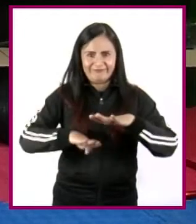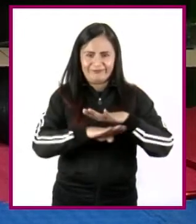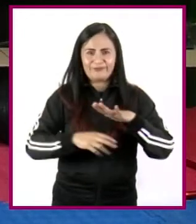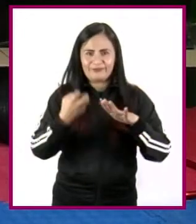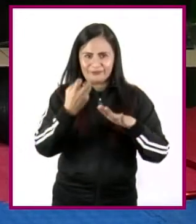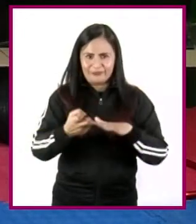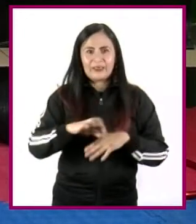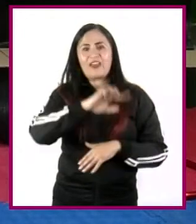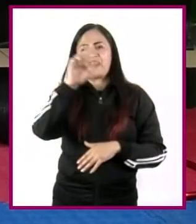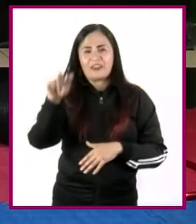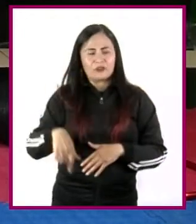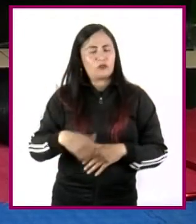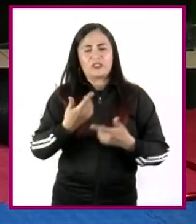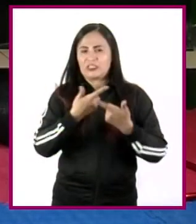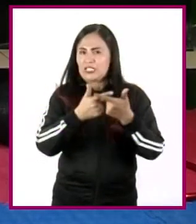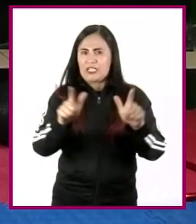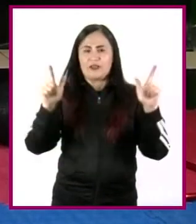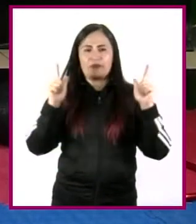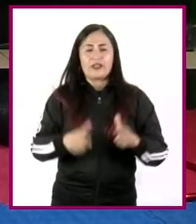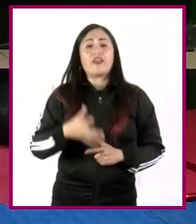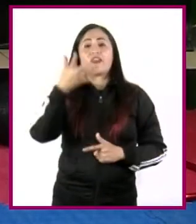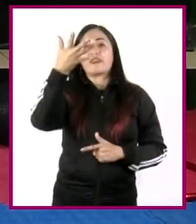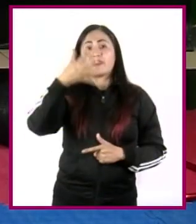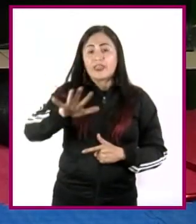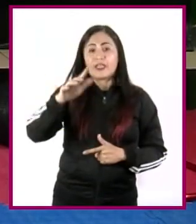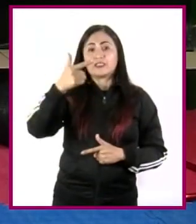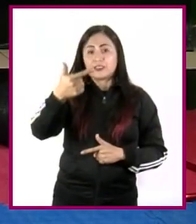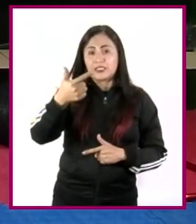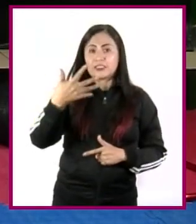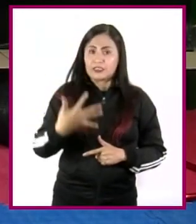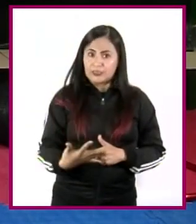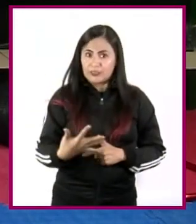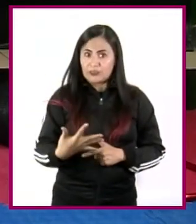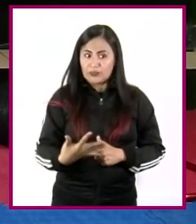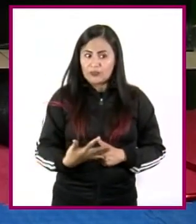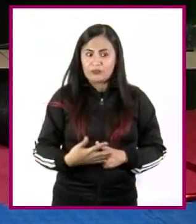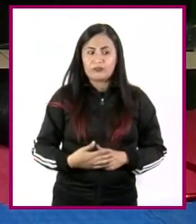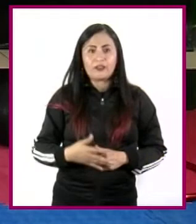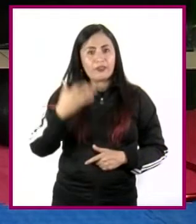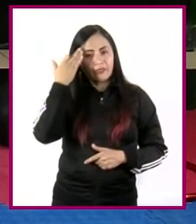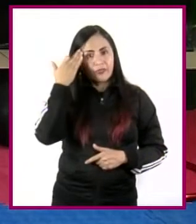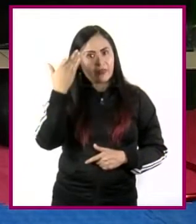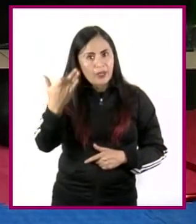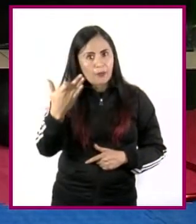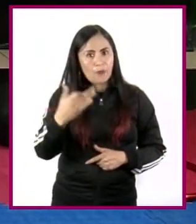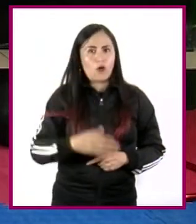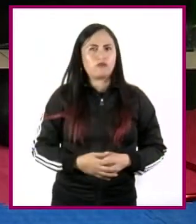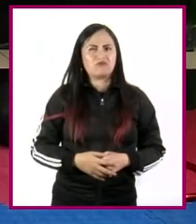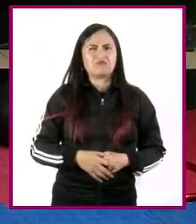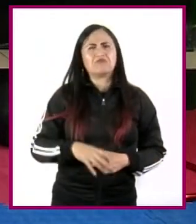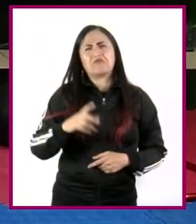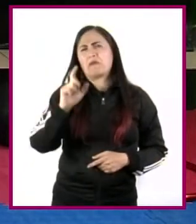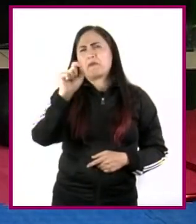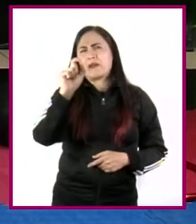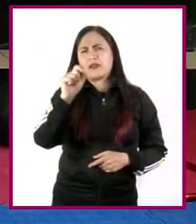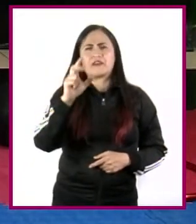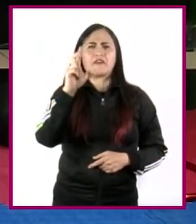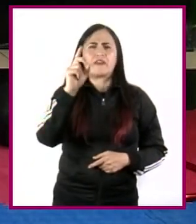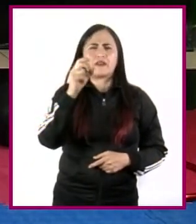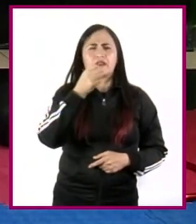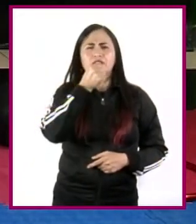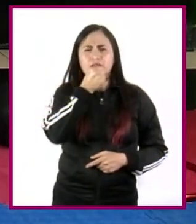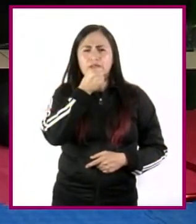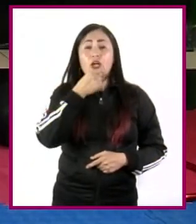Vámonos libre. 10, 7, 5. 10, 7, 5. Durante unos 20, 30 segunditos que yo voy a